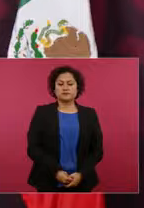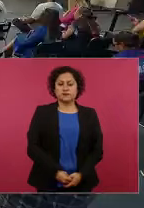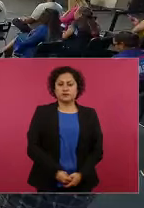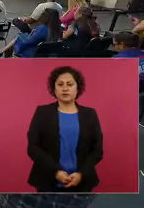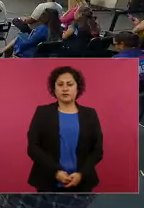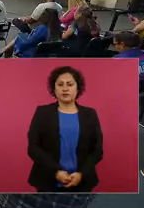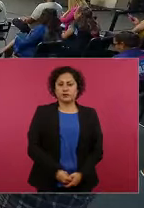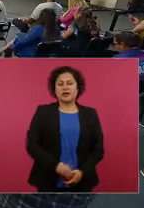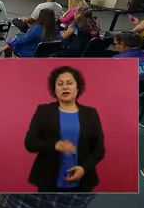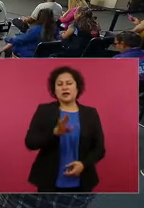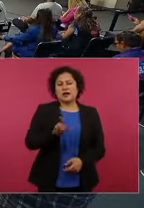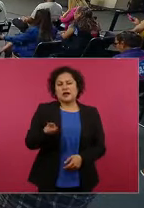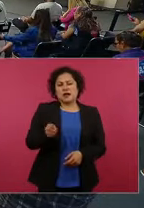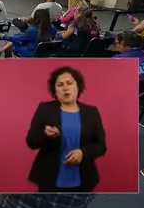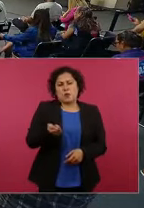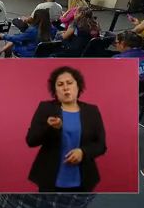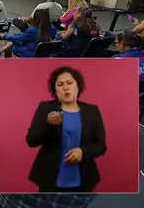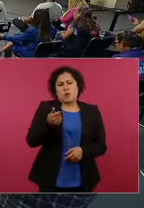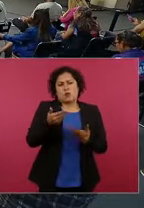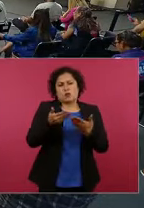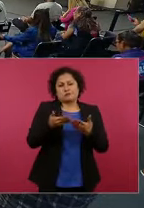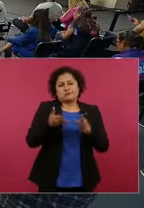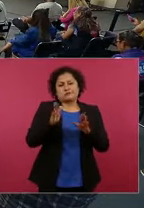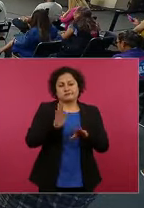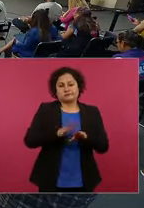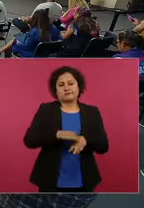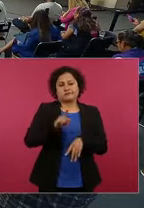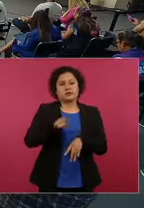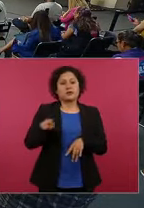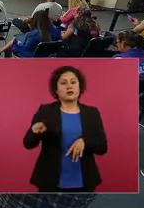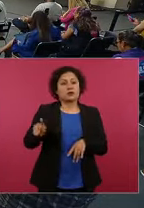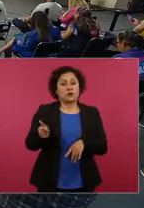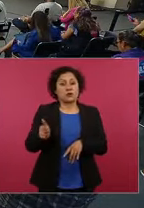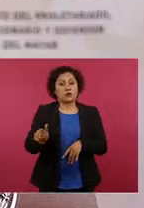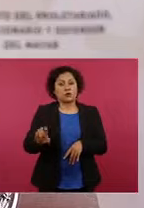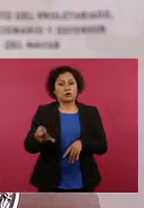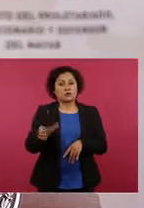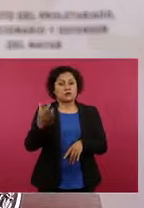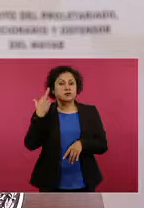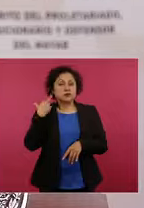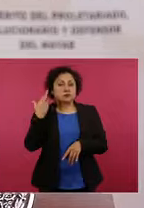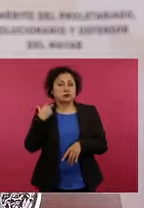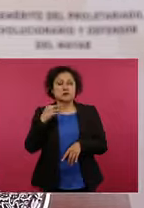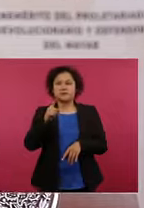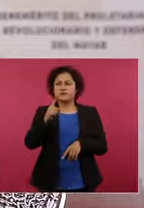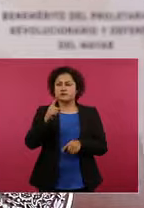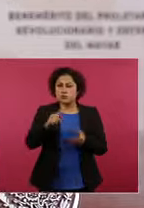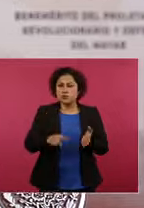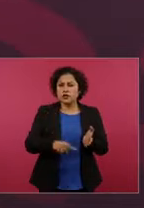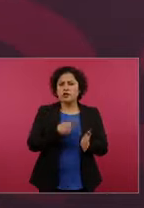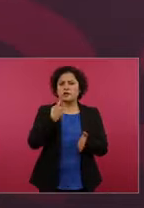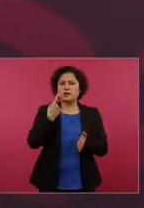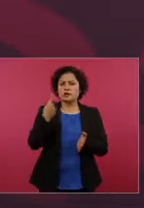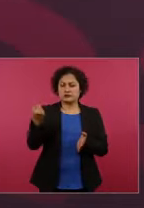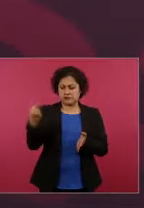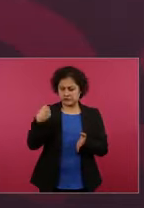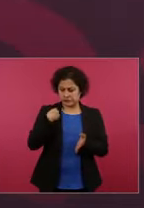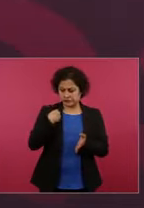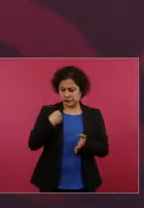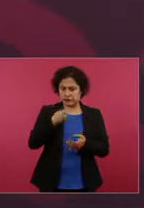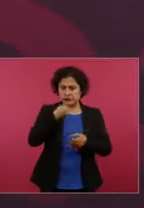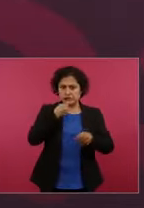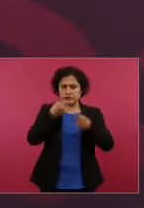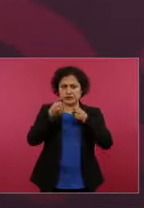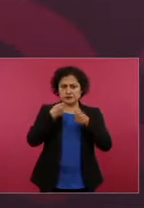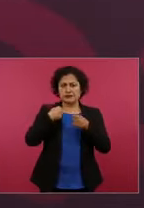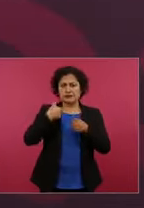más abierto. Las radios en Guanajuato. Una vez me hizo una entrevista, ya lo